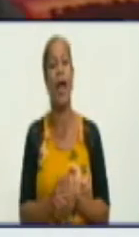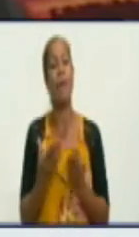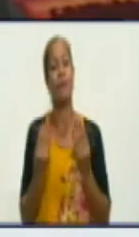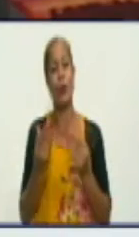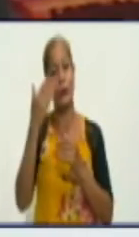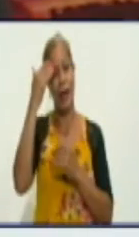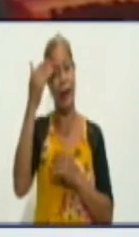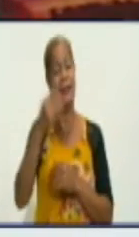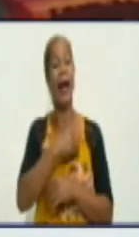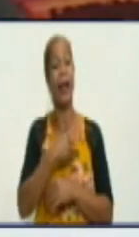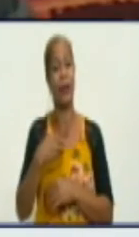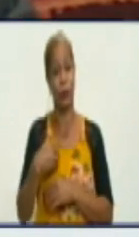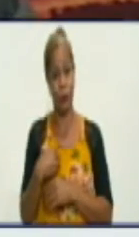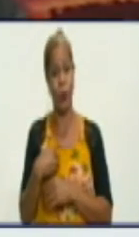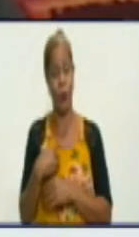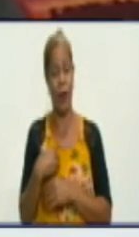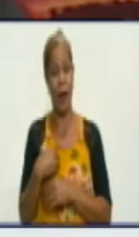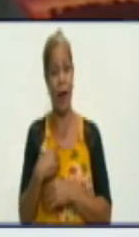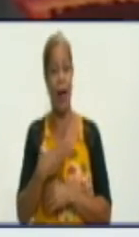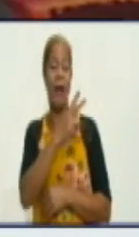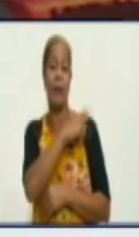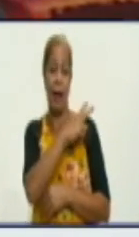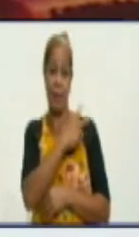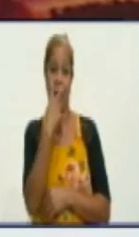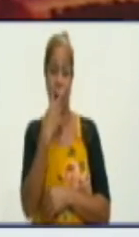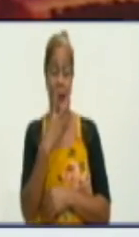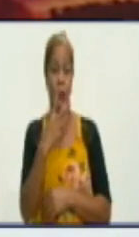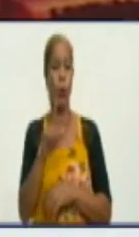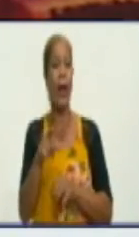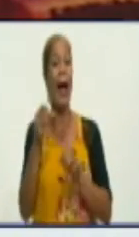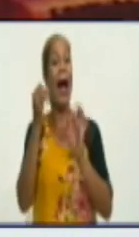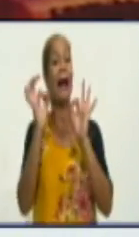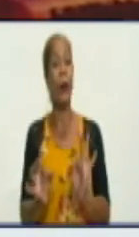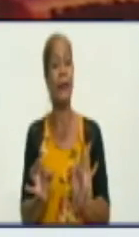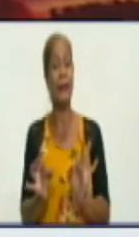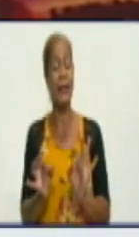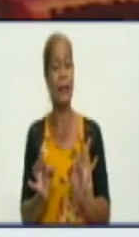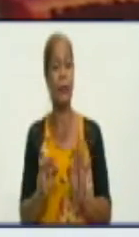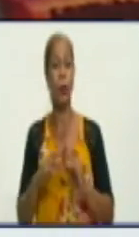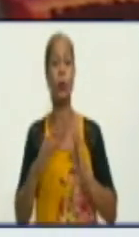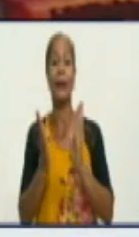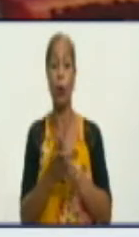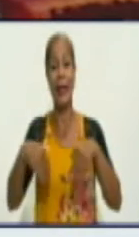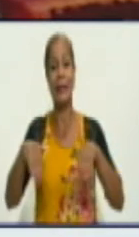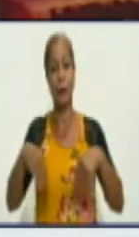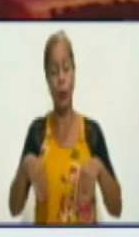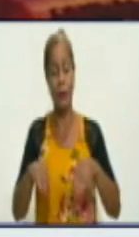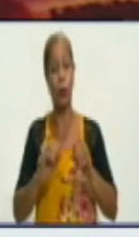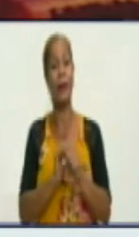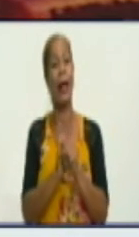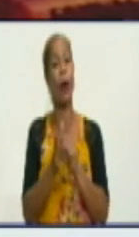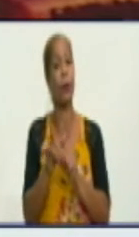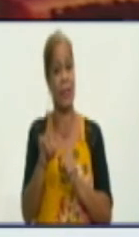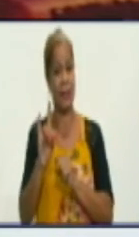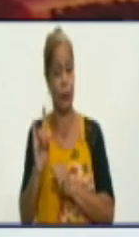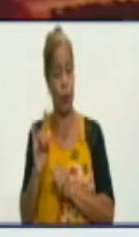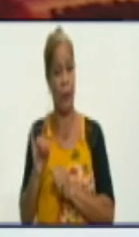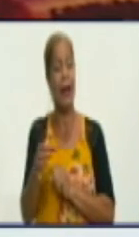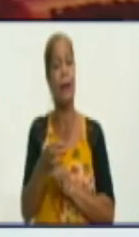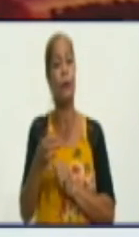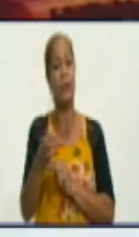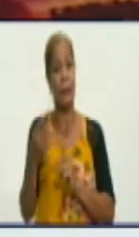gracias a la doctora Kenia González Medina. Ha sido la actualización en materia de COVID-19. ¿Cuál es la situación epidemiológica,